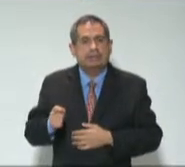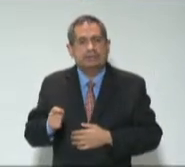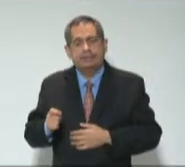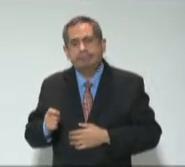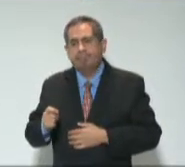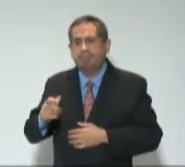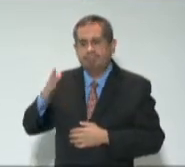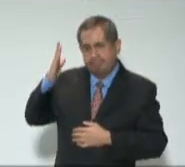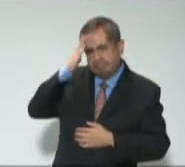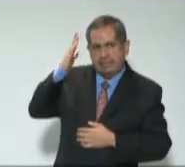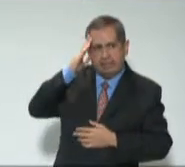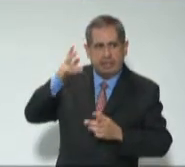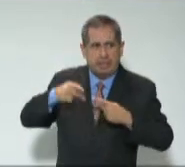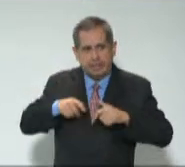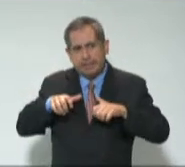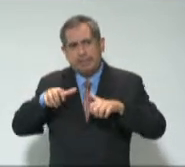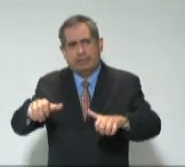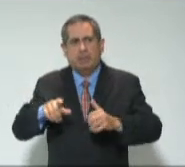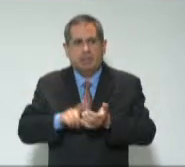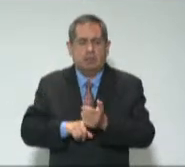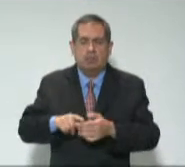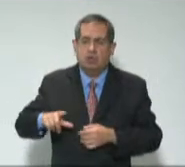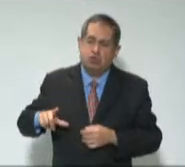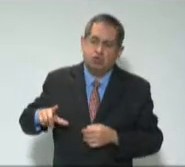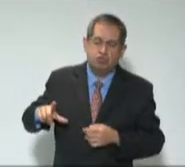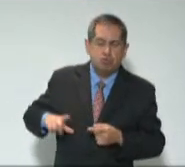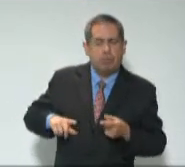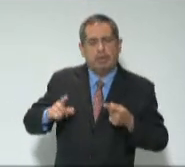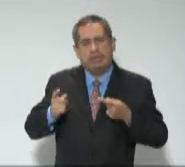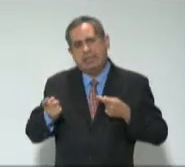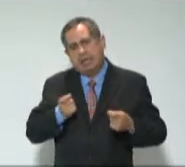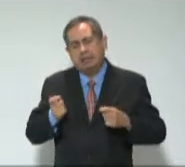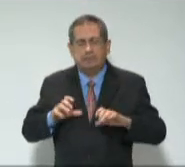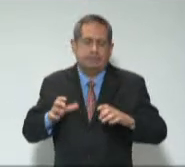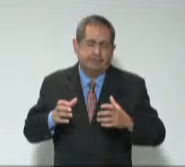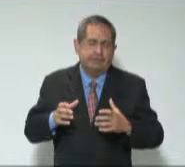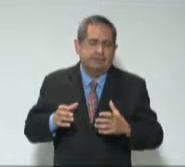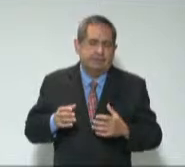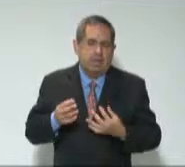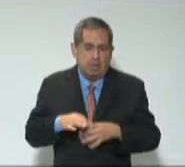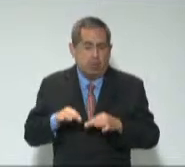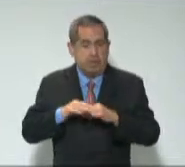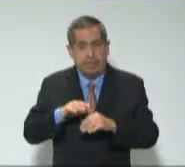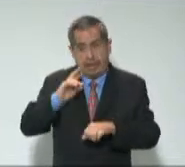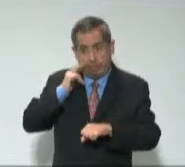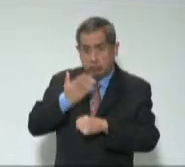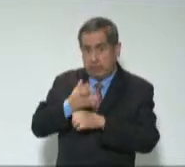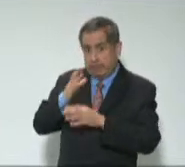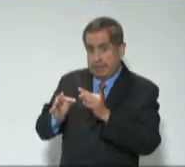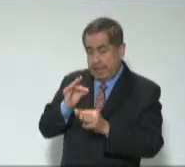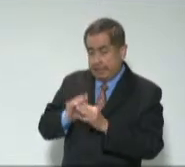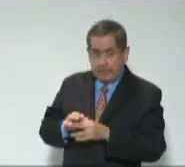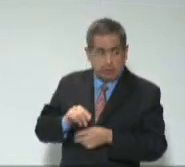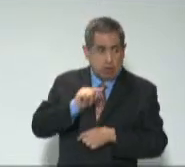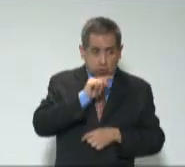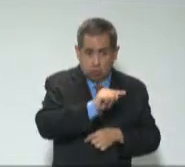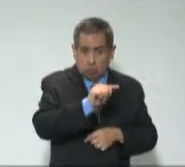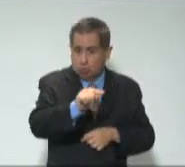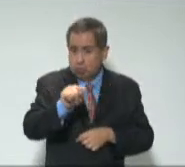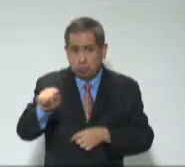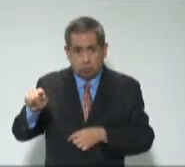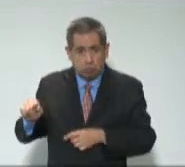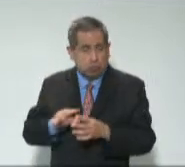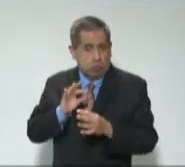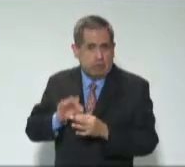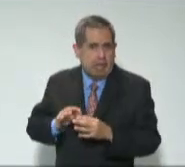público el liderazgo en la gobernanza este colocando responsabilidades muy bien delimitadas